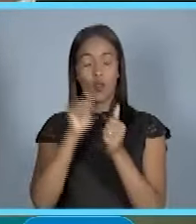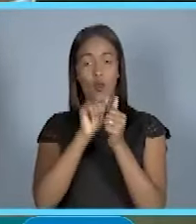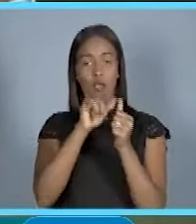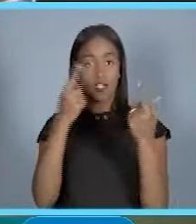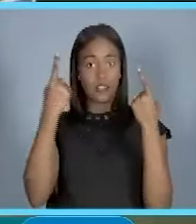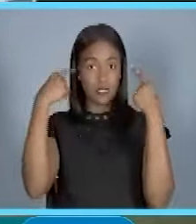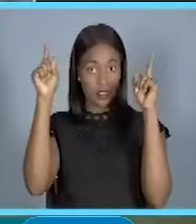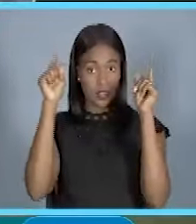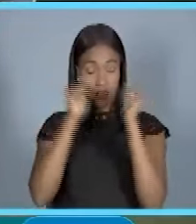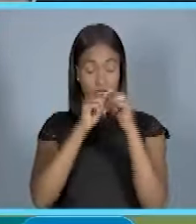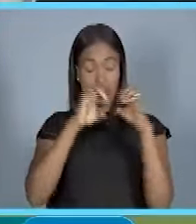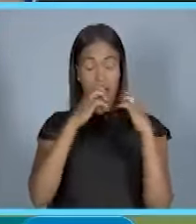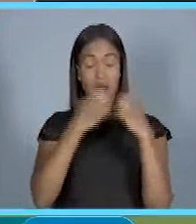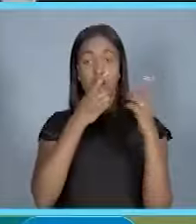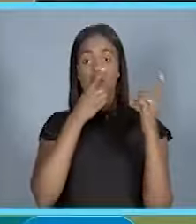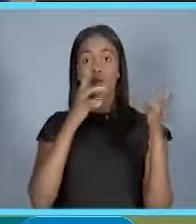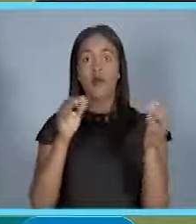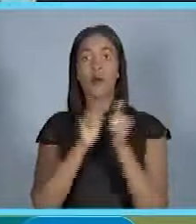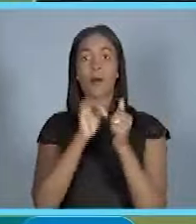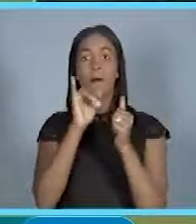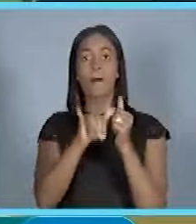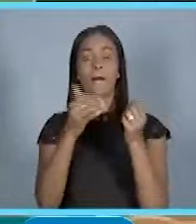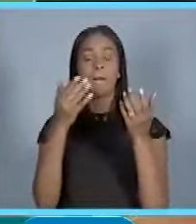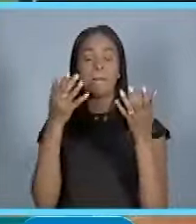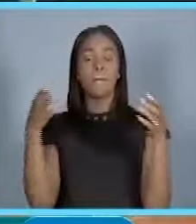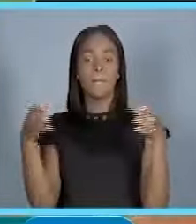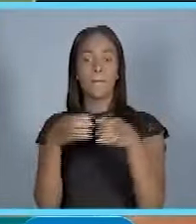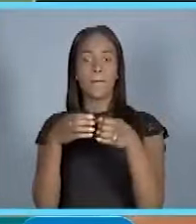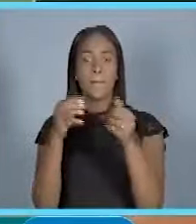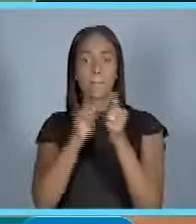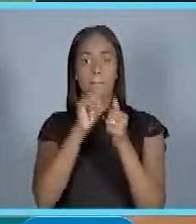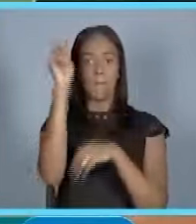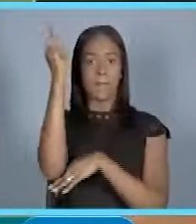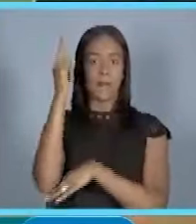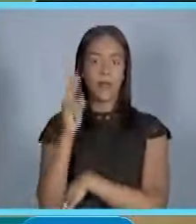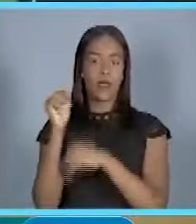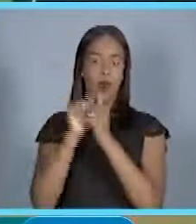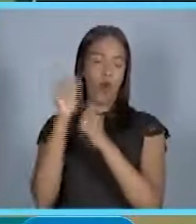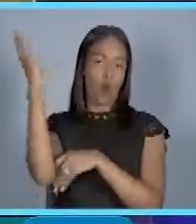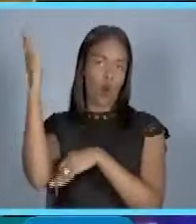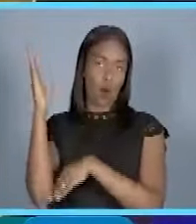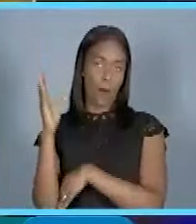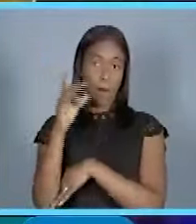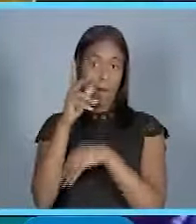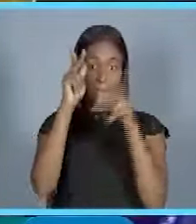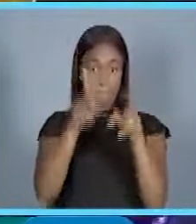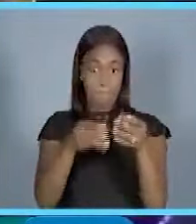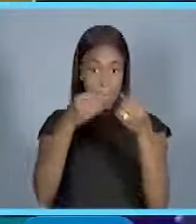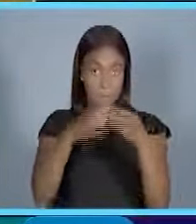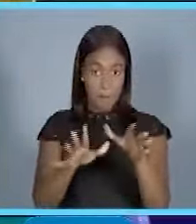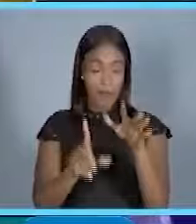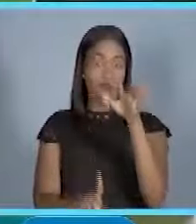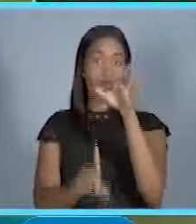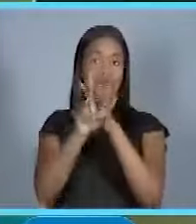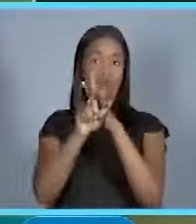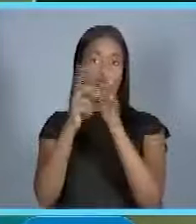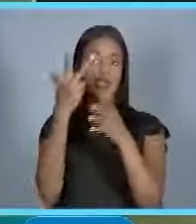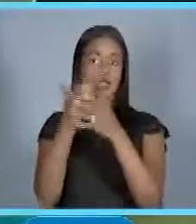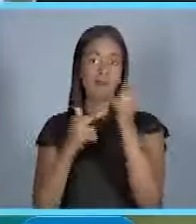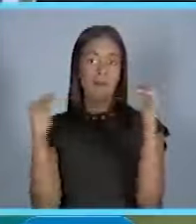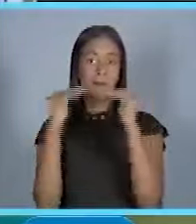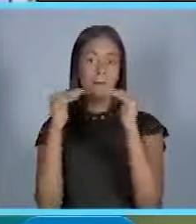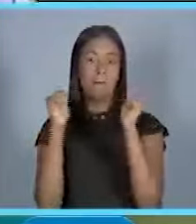el conjunto dominicano tendrá que esperar el desenlace del partido entre Venezuela y Colombia. El perdedor estaría provocando un triple empate